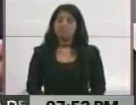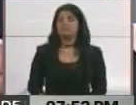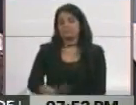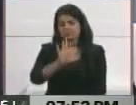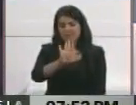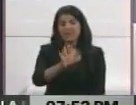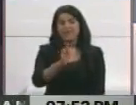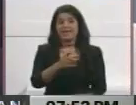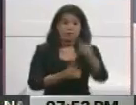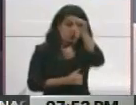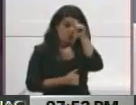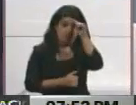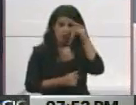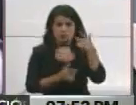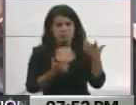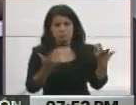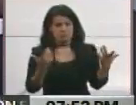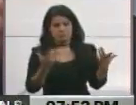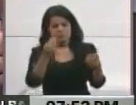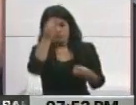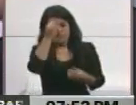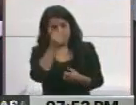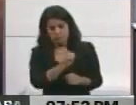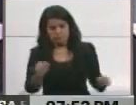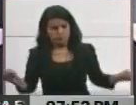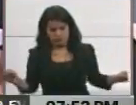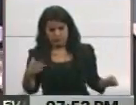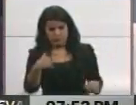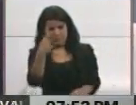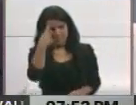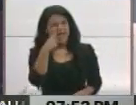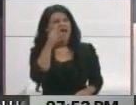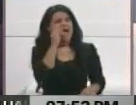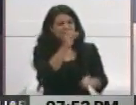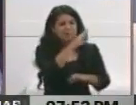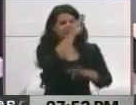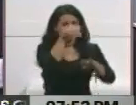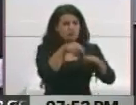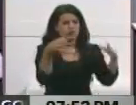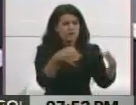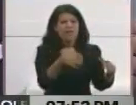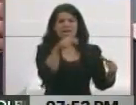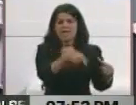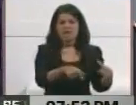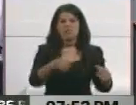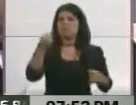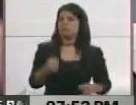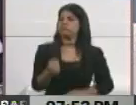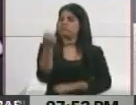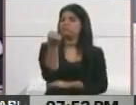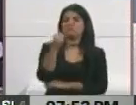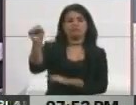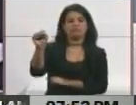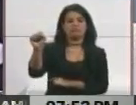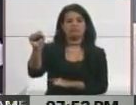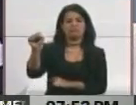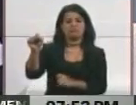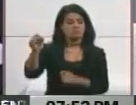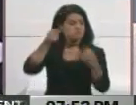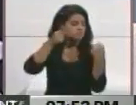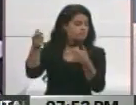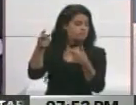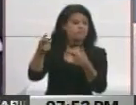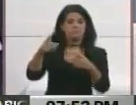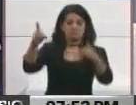desacato que además en contumacia en Rebeldía no no Bueno definitivamente no quiere entrar en los